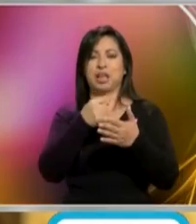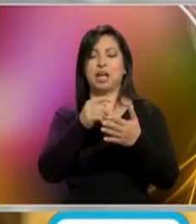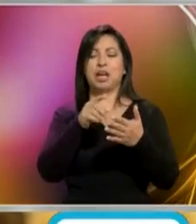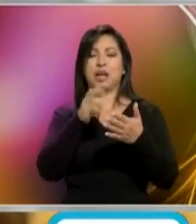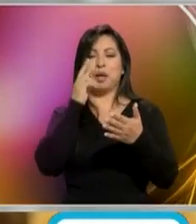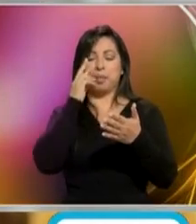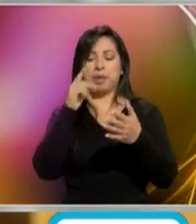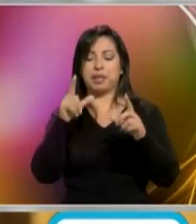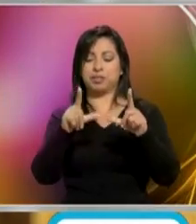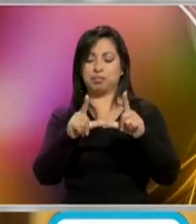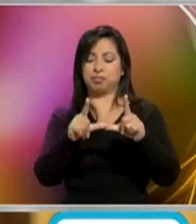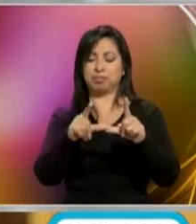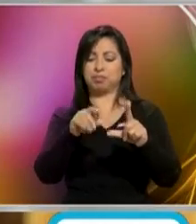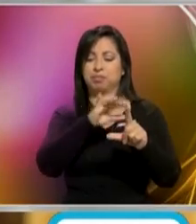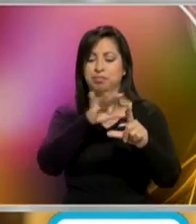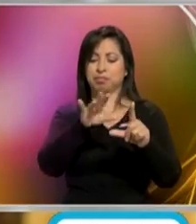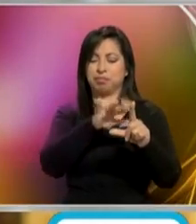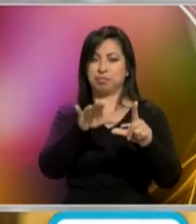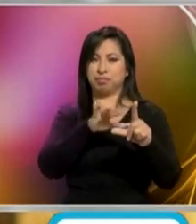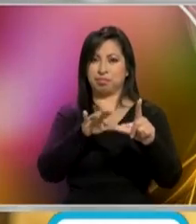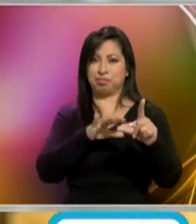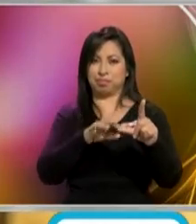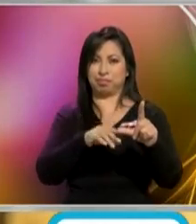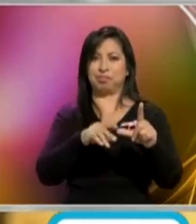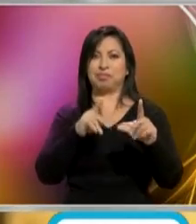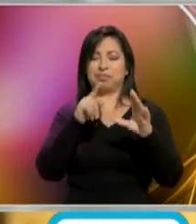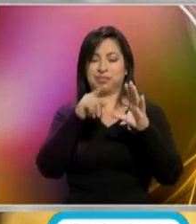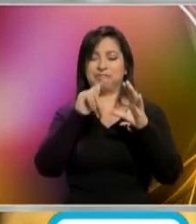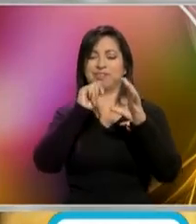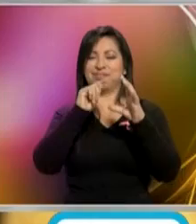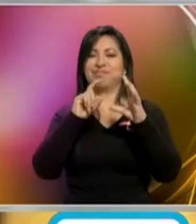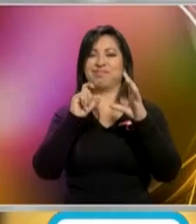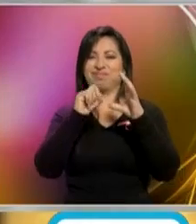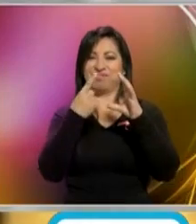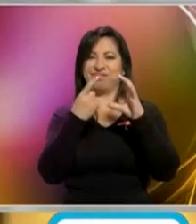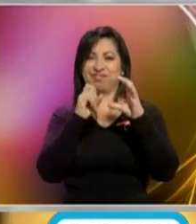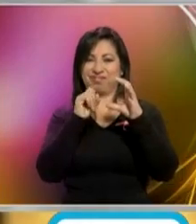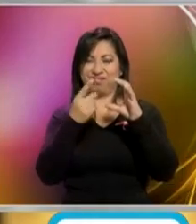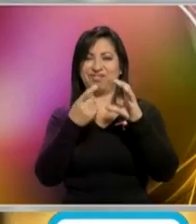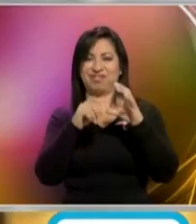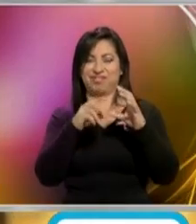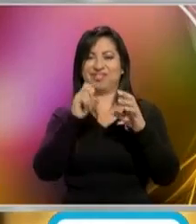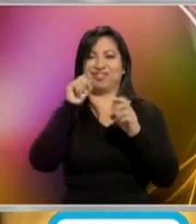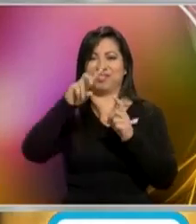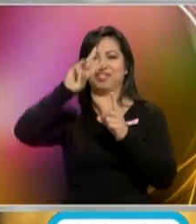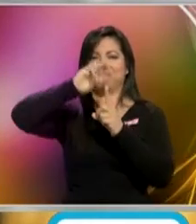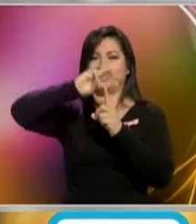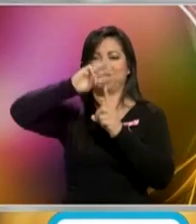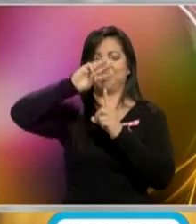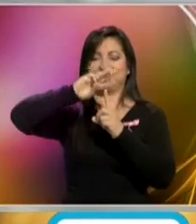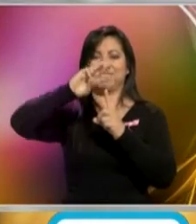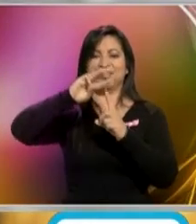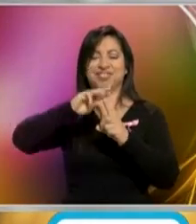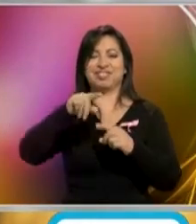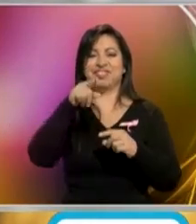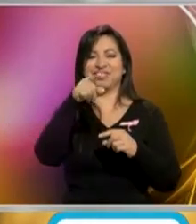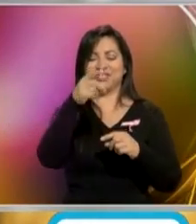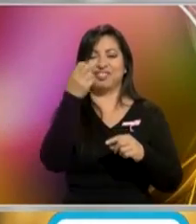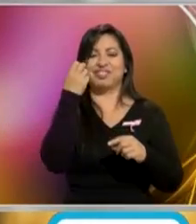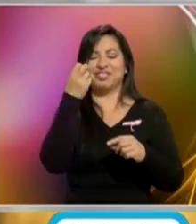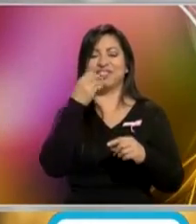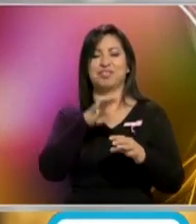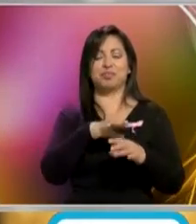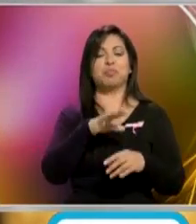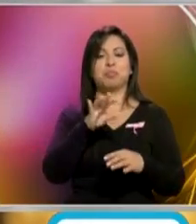en este instante. Impresionante. Por supuesto, por Capital 21 y sus redes sociales en Capital 21. Y Es aquí lo tenemos. impresionante Es eso.